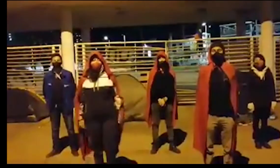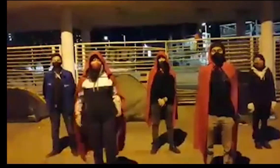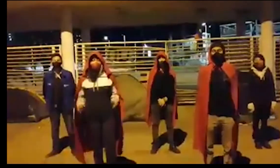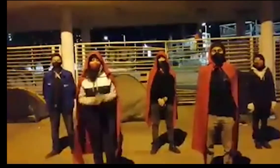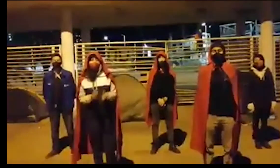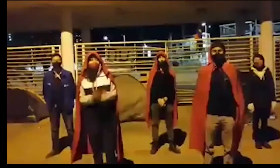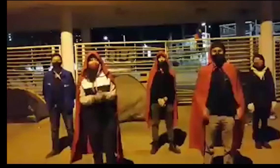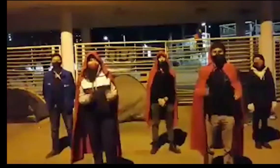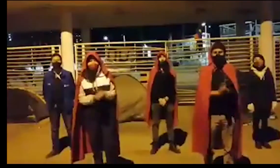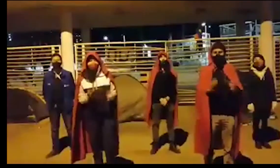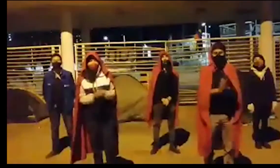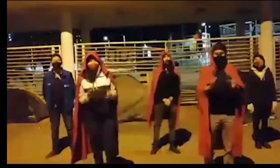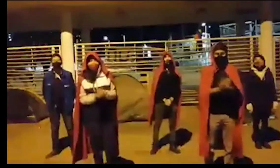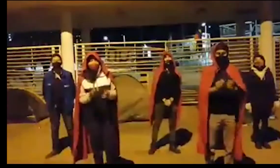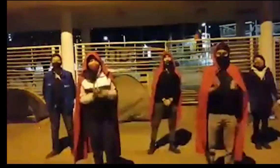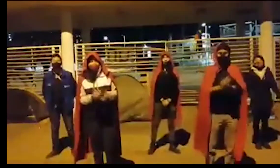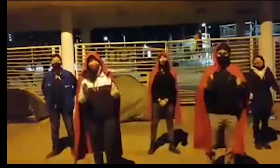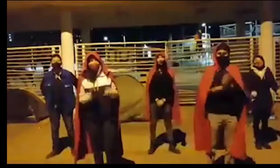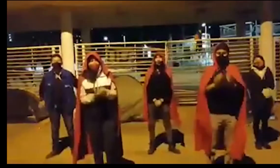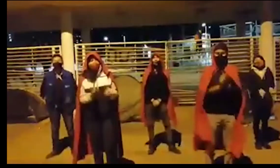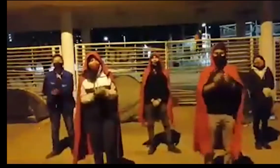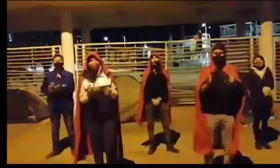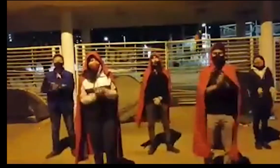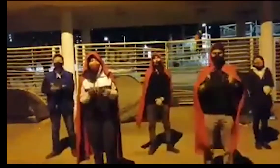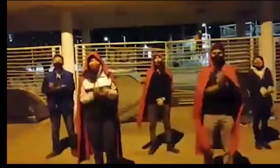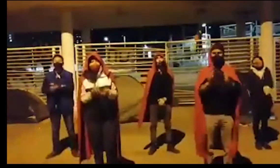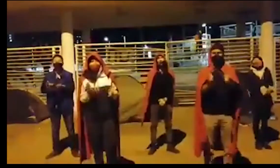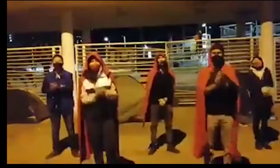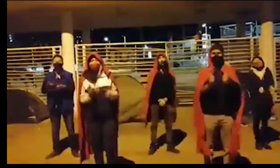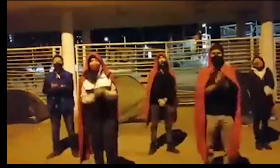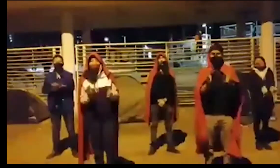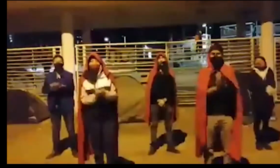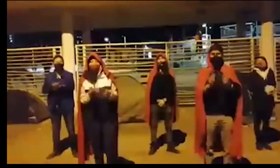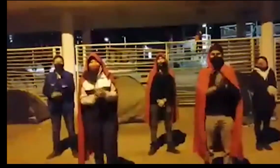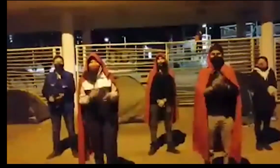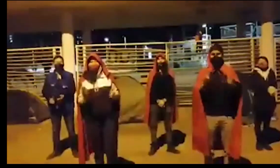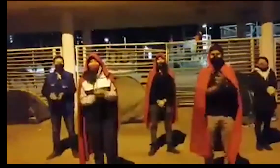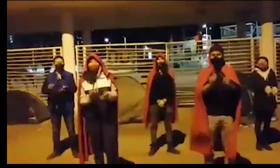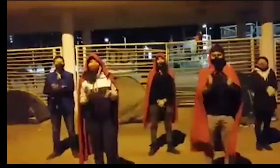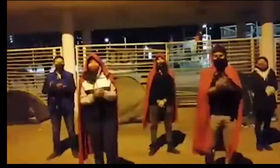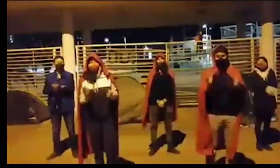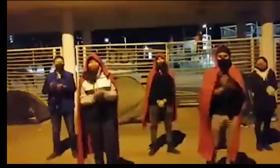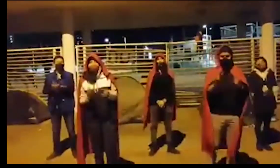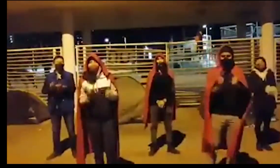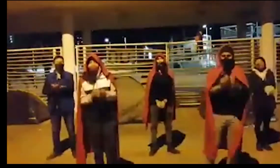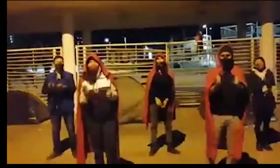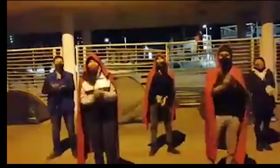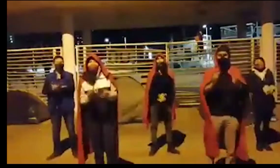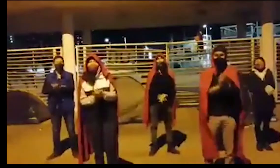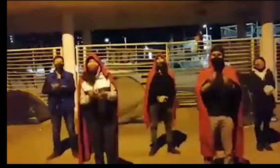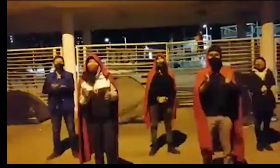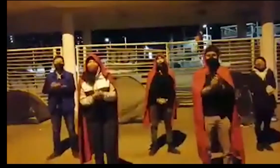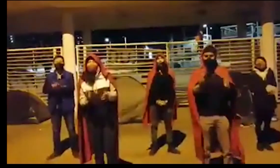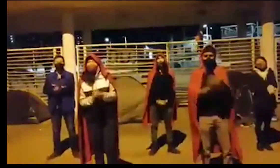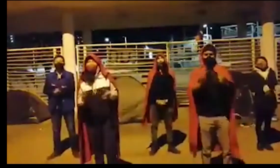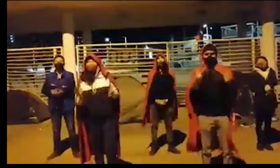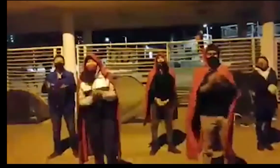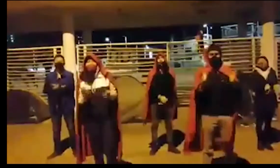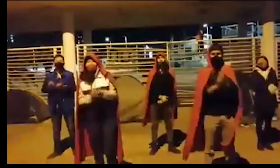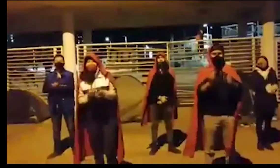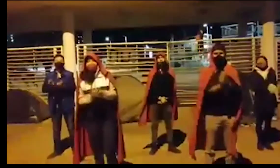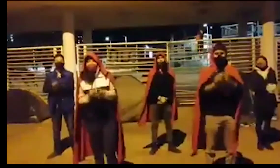Lo que el pueblo necesita es educación gratuita, porque el pueblo está